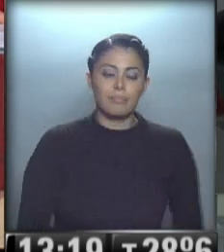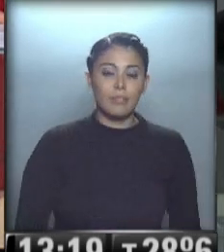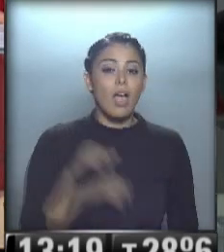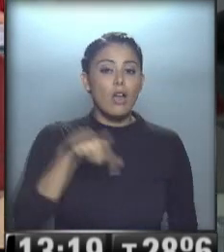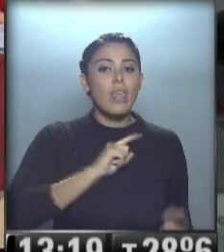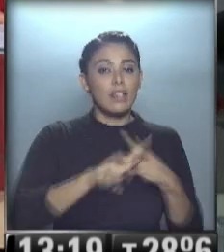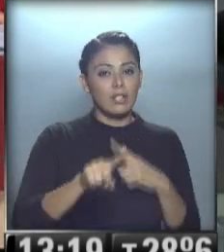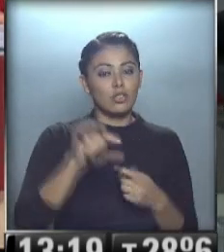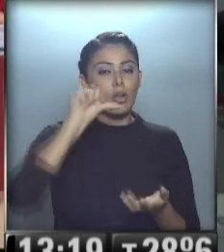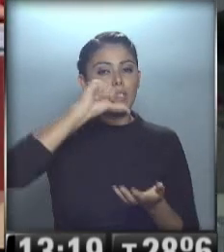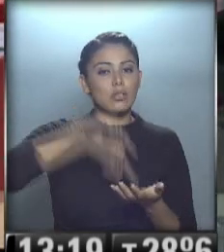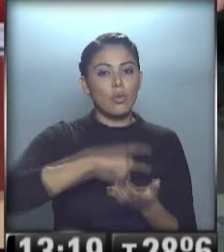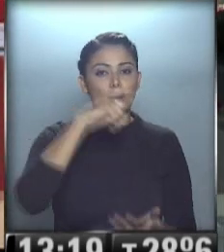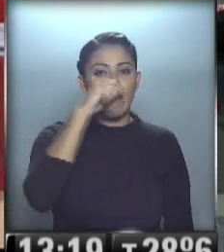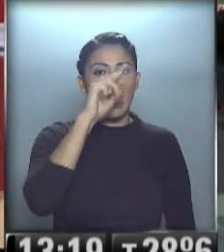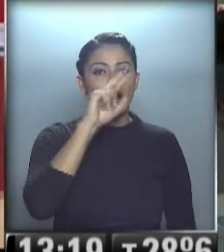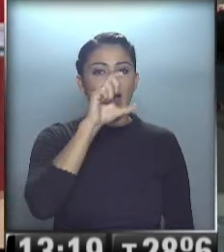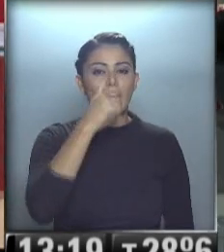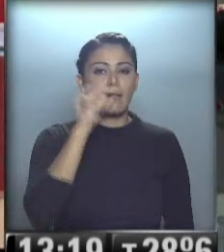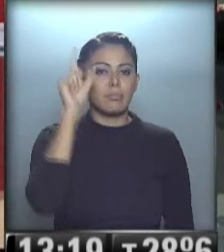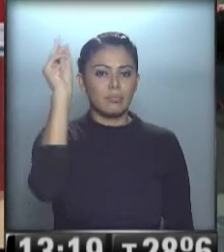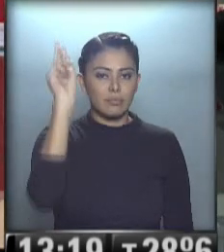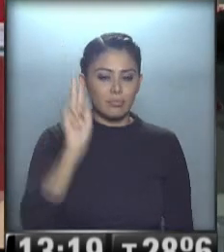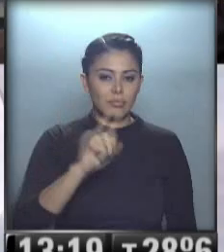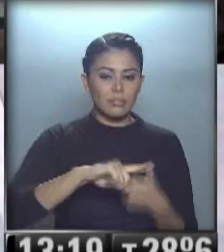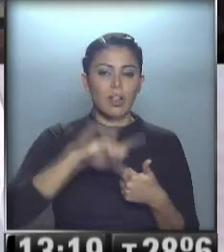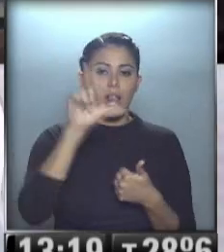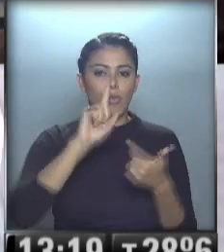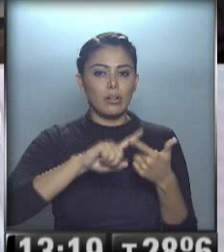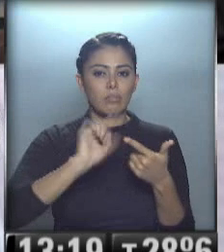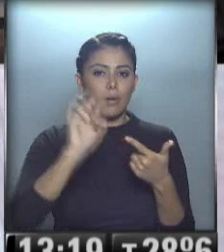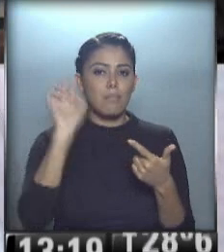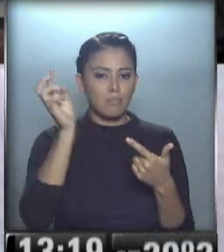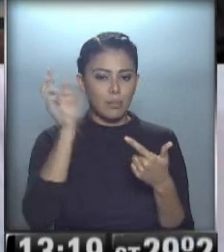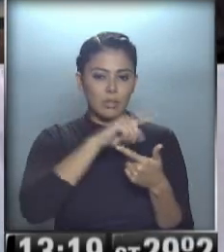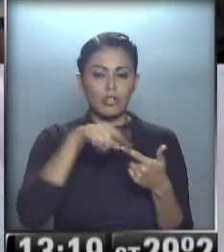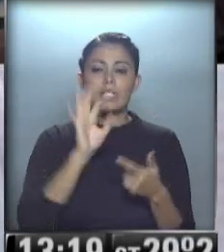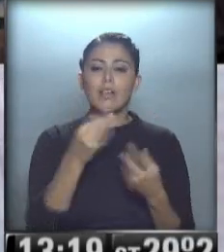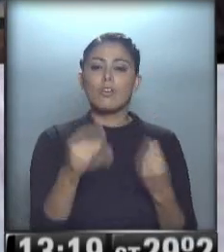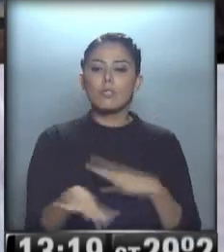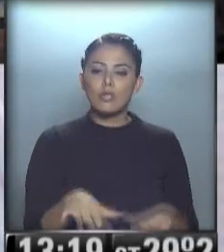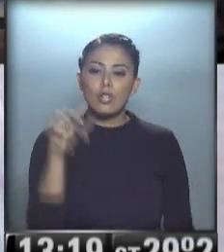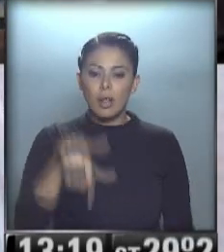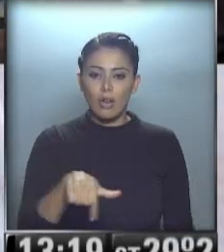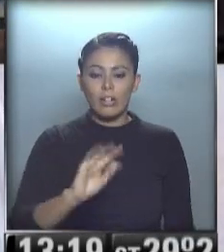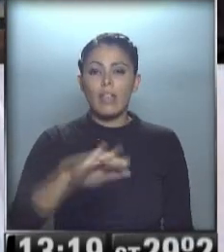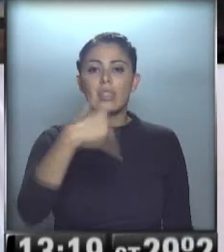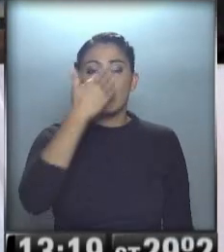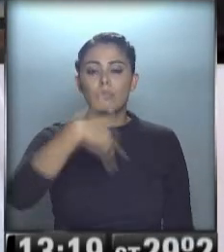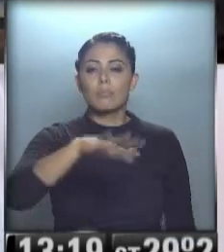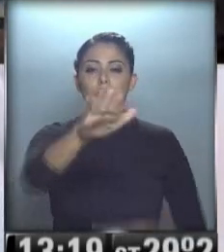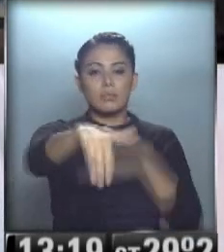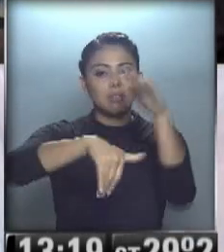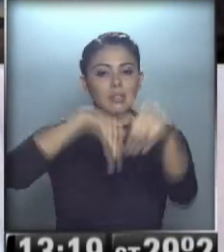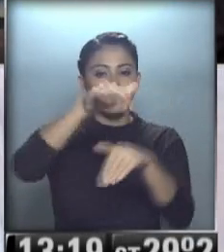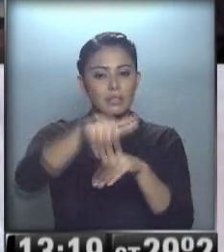y nos vamos en vivo a Caracas con Laura mayoi y Pedro briger para conocer entre otras cuestiones el clima que se está viviendo previve esta convocatoria que